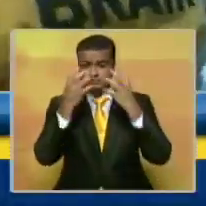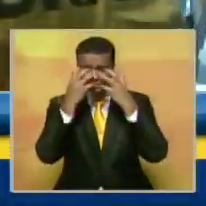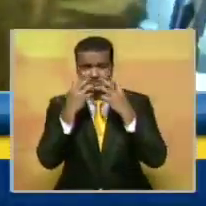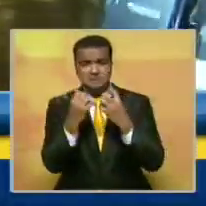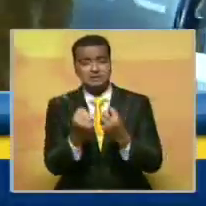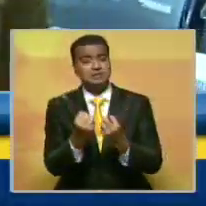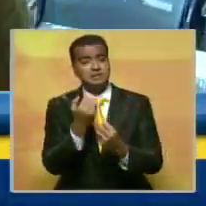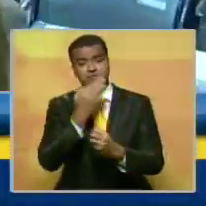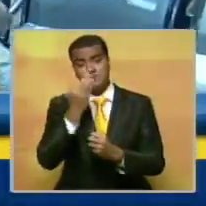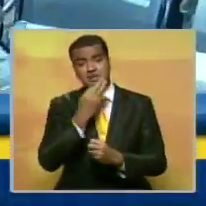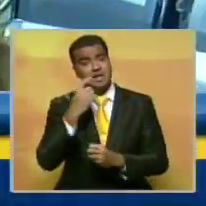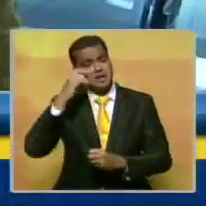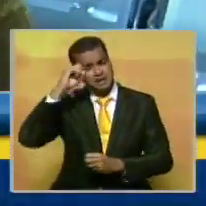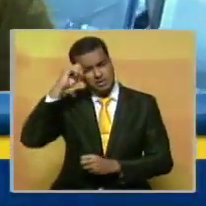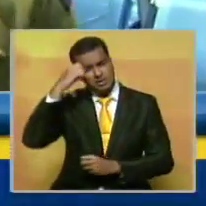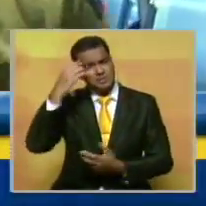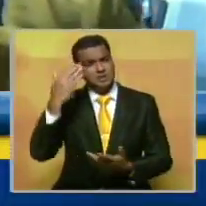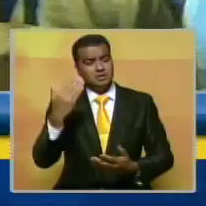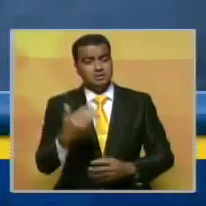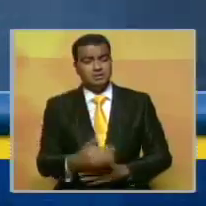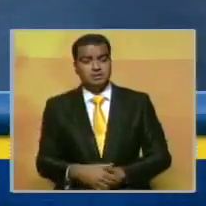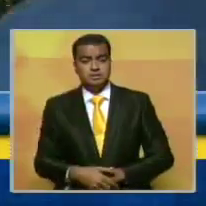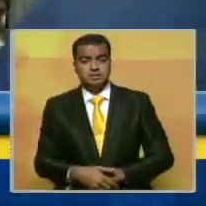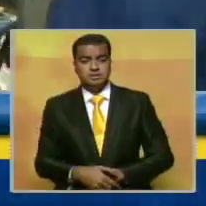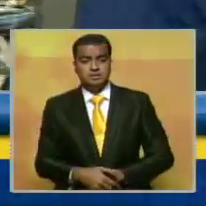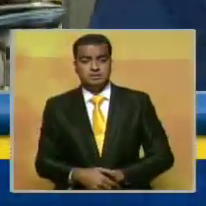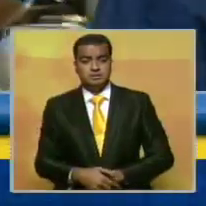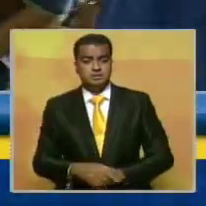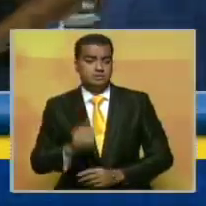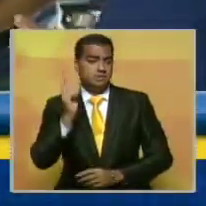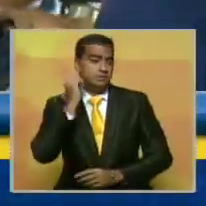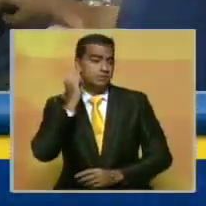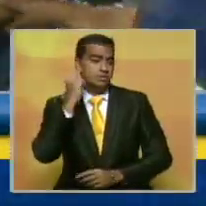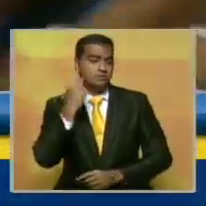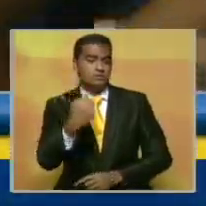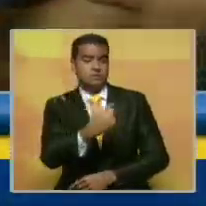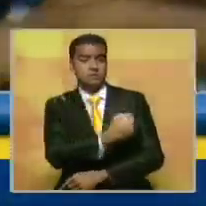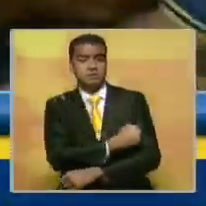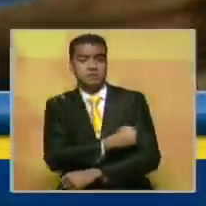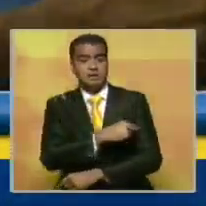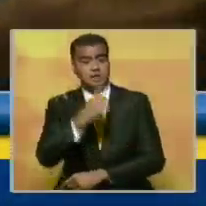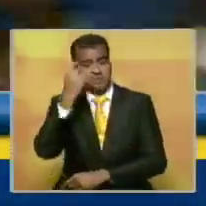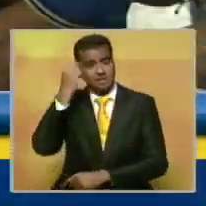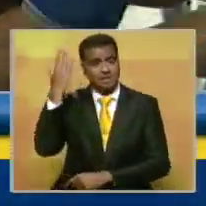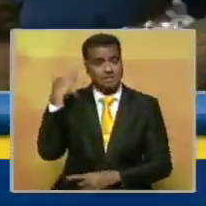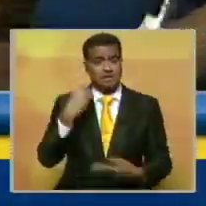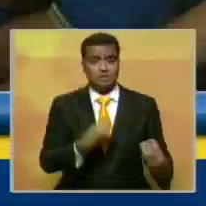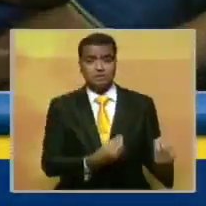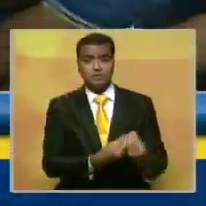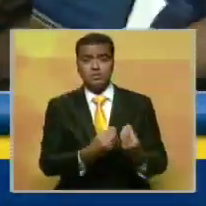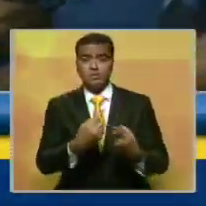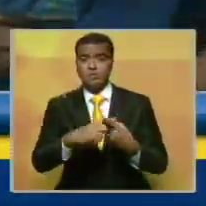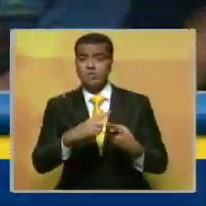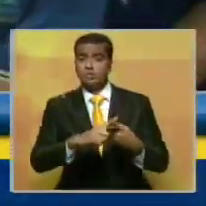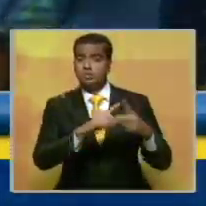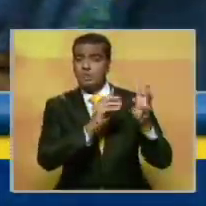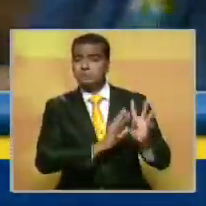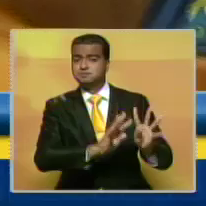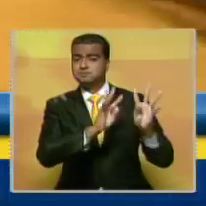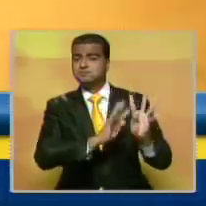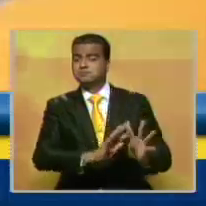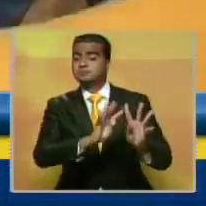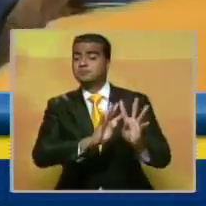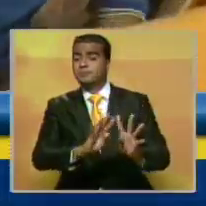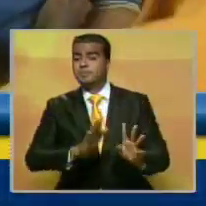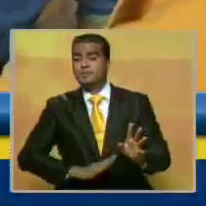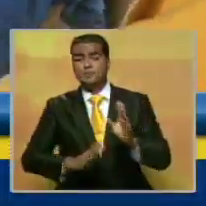consternados. Recordamos que Génesis fue herida en el día de ayer junto con otros manifestantes. Estamos